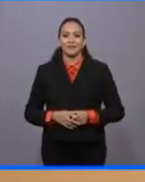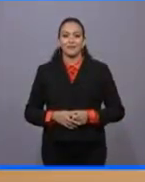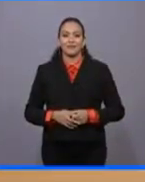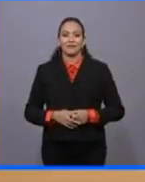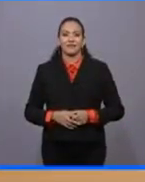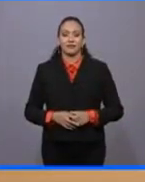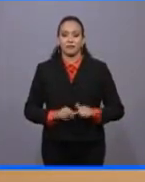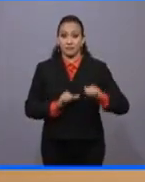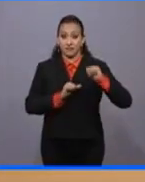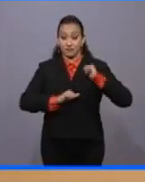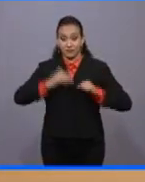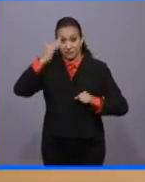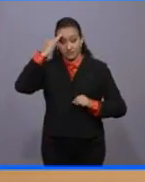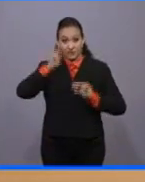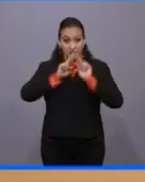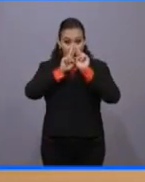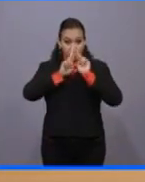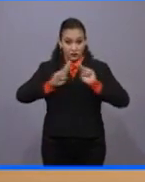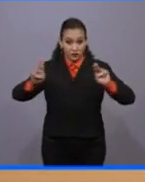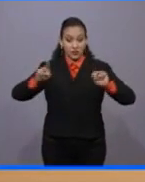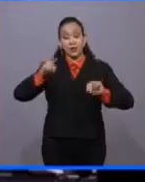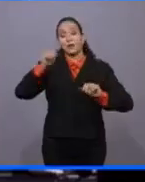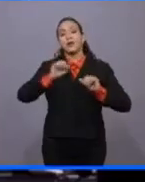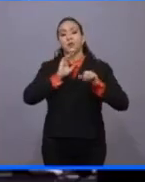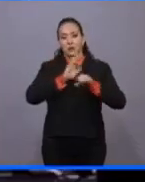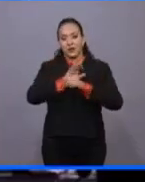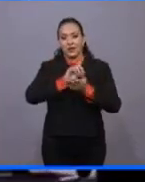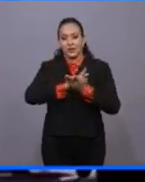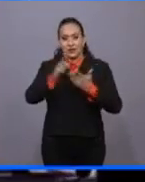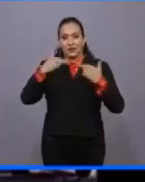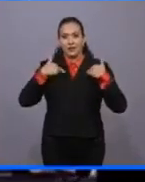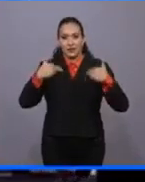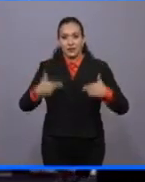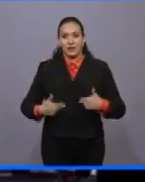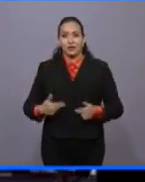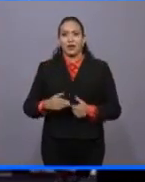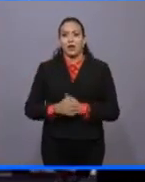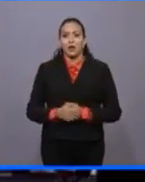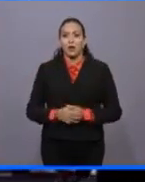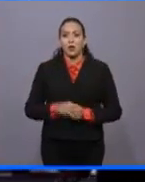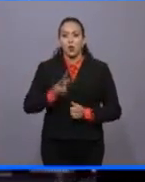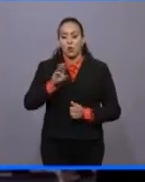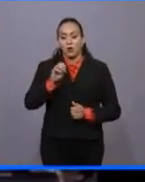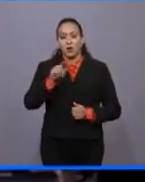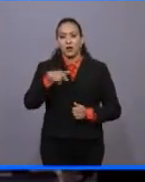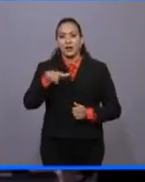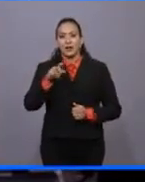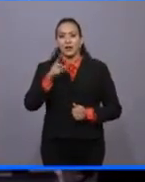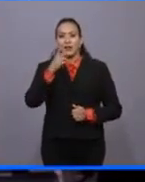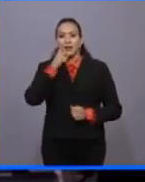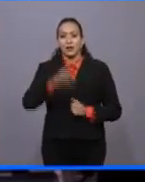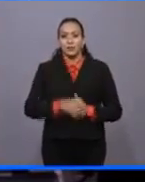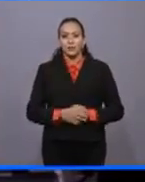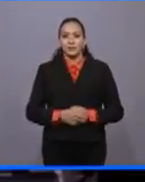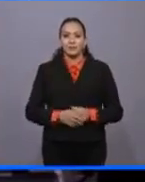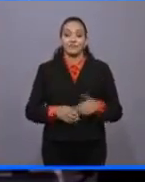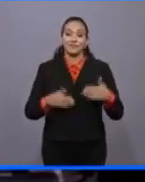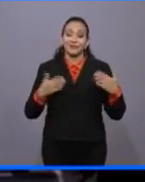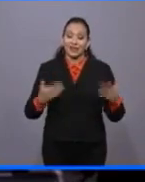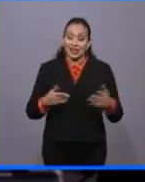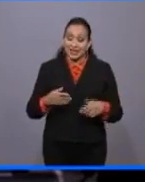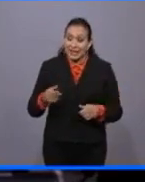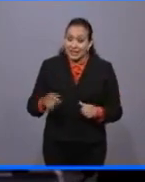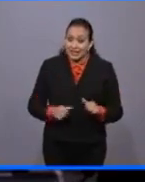El alto comisionado de las Naciones Unidas para los Derechos Humanos, Volker Turk, señaló que los recientes ataques por parte de